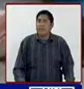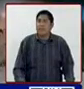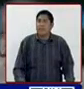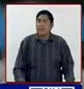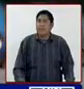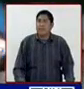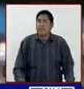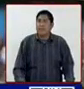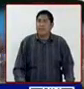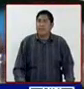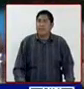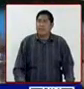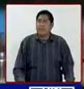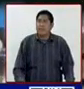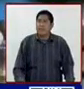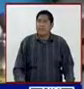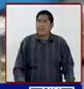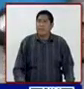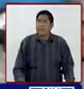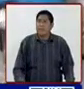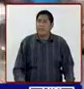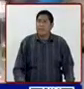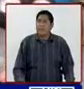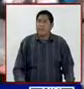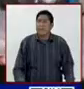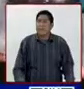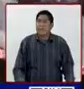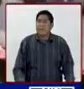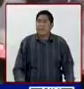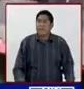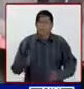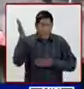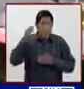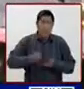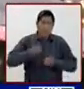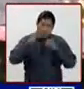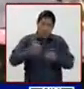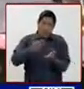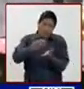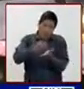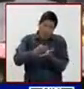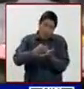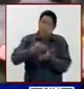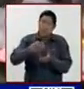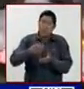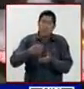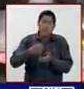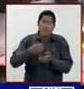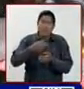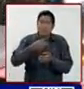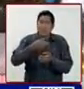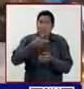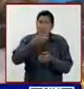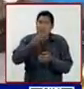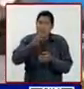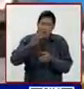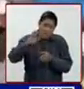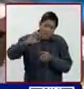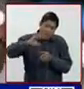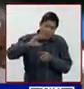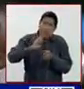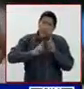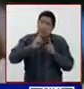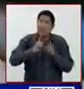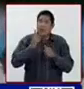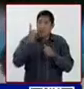les voy mostrando esos vasitos de agua, de soda que tienen por ahí, por ejemplo. Ella les coloca y dice que muchos se consumen. Muchos de esos.